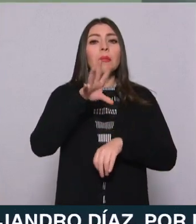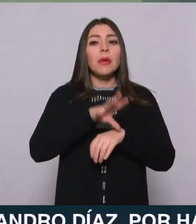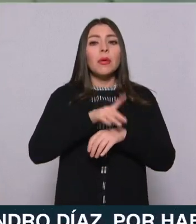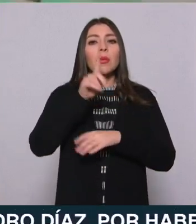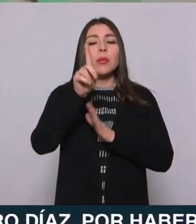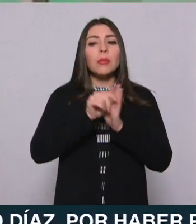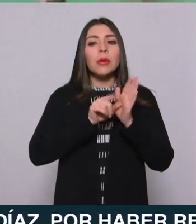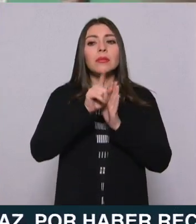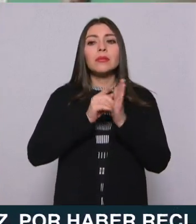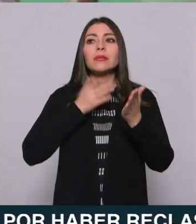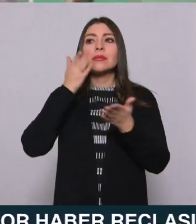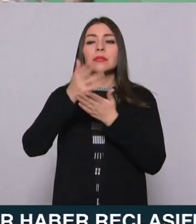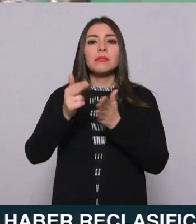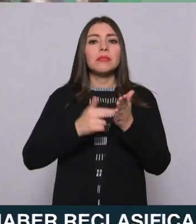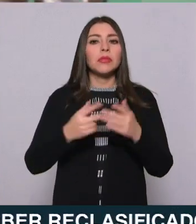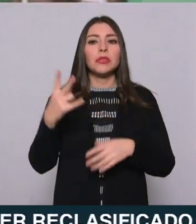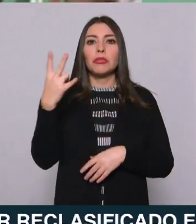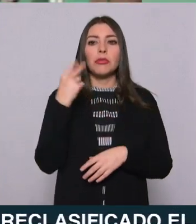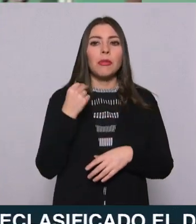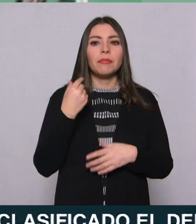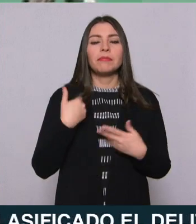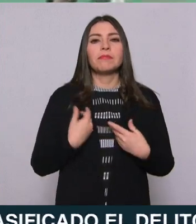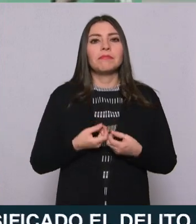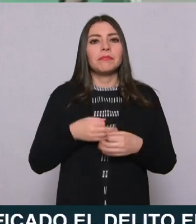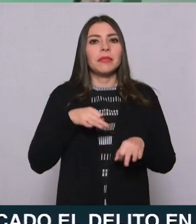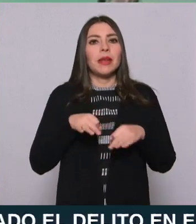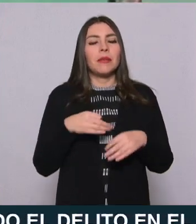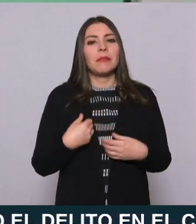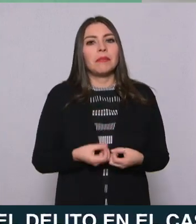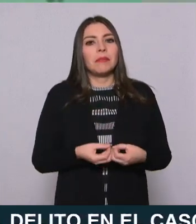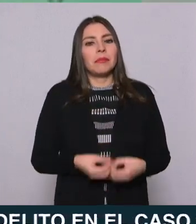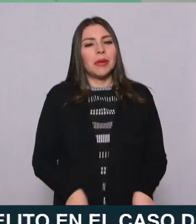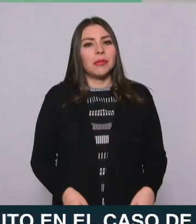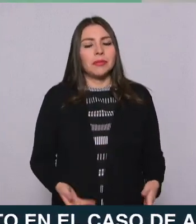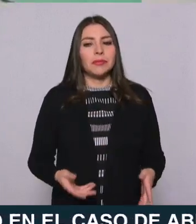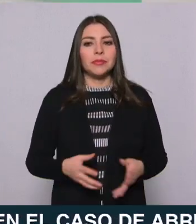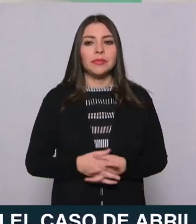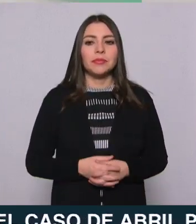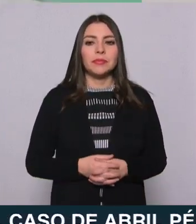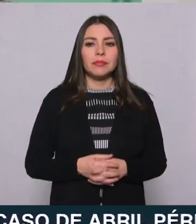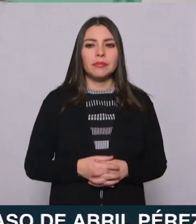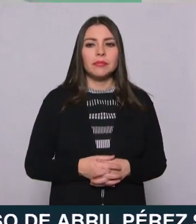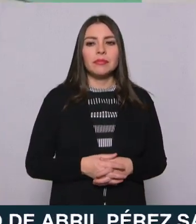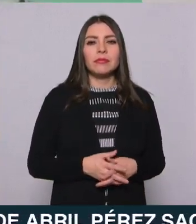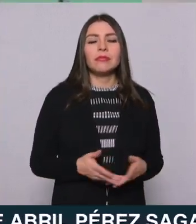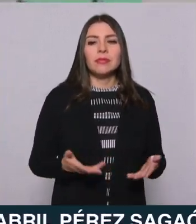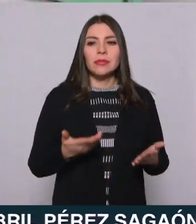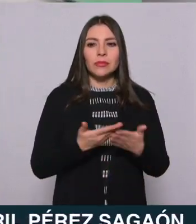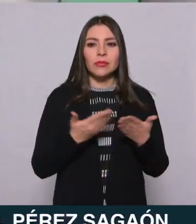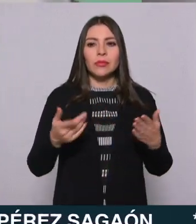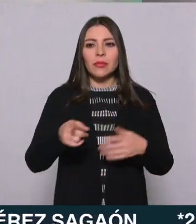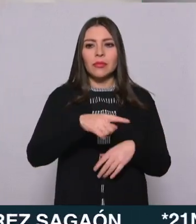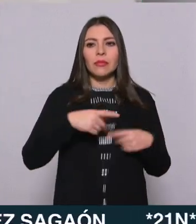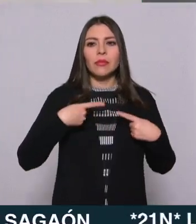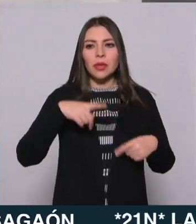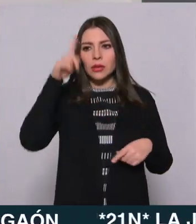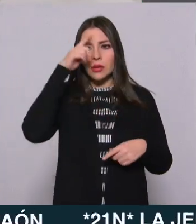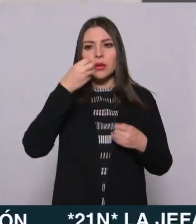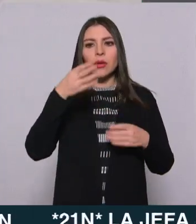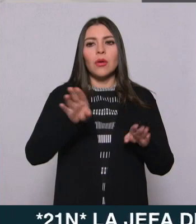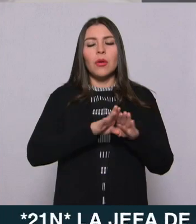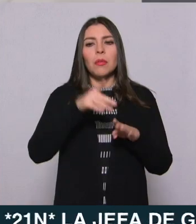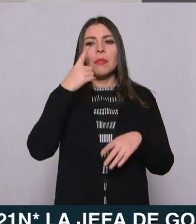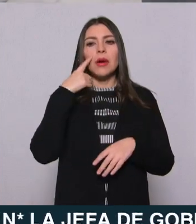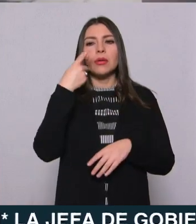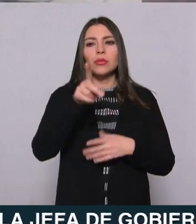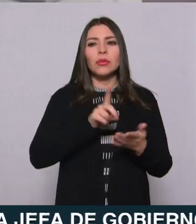Raquel, Alejandra, ¿qué se está haciendo para garantizarle a las personas que se encuentran en un proceso como este, pues el cumplimiento de todos sus